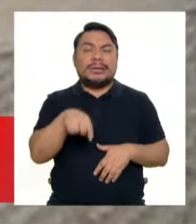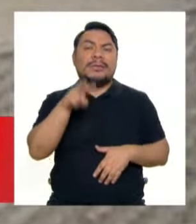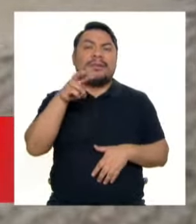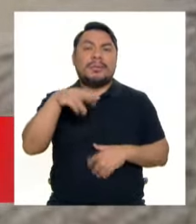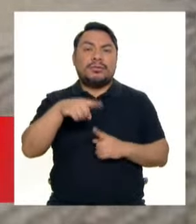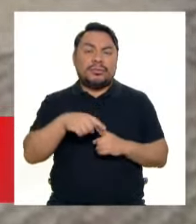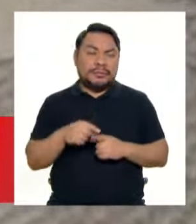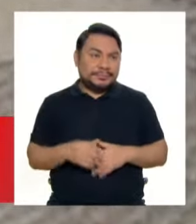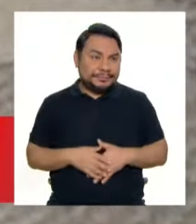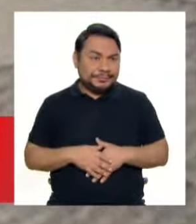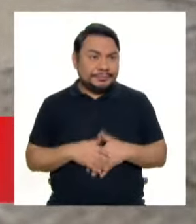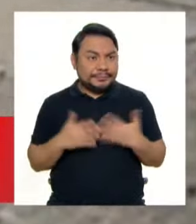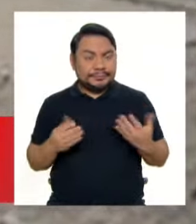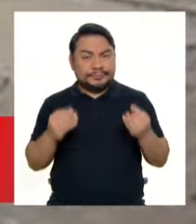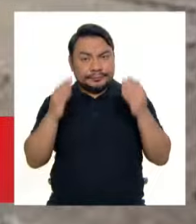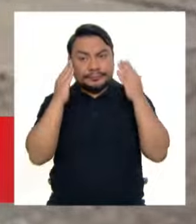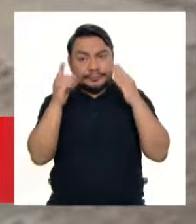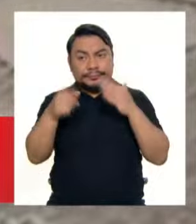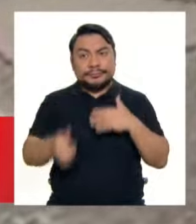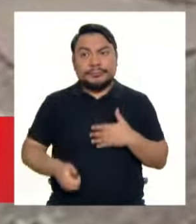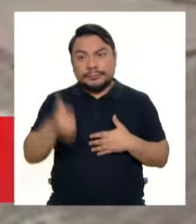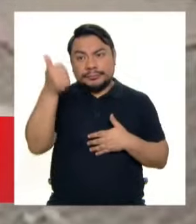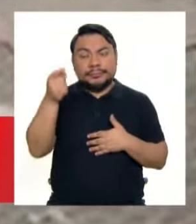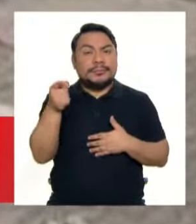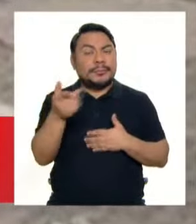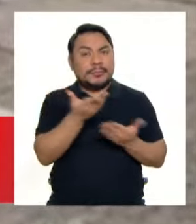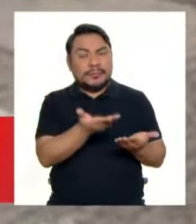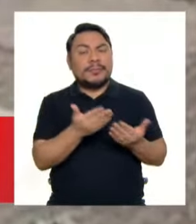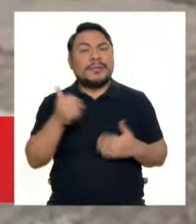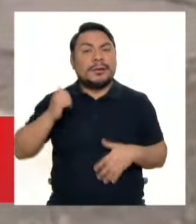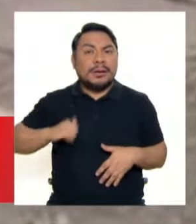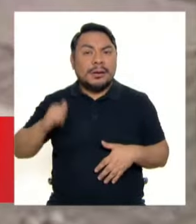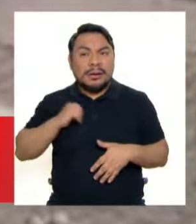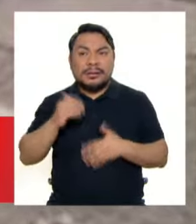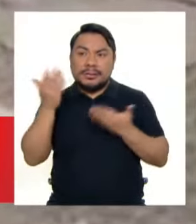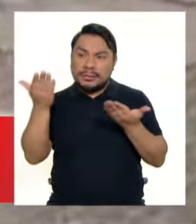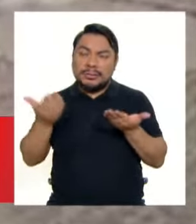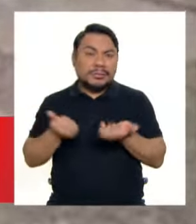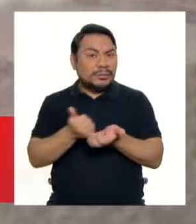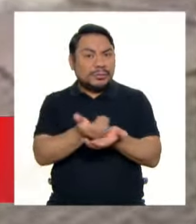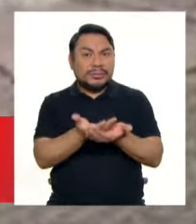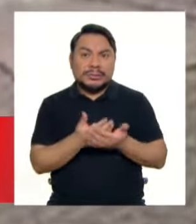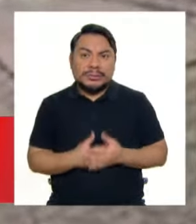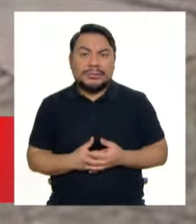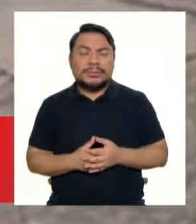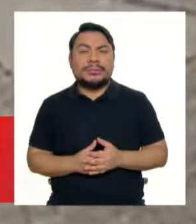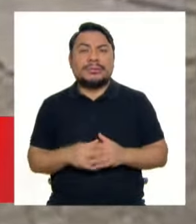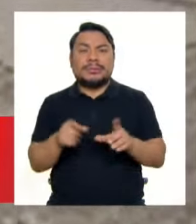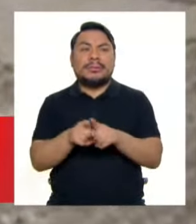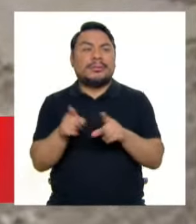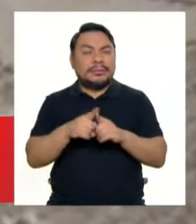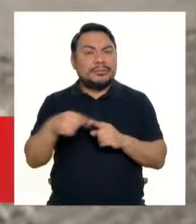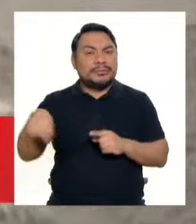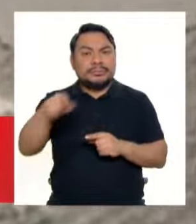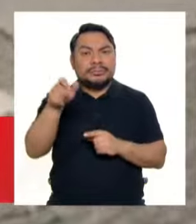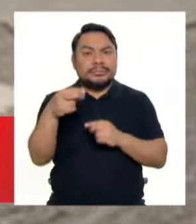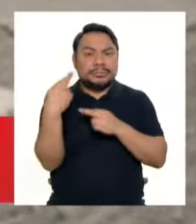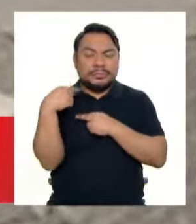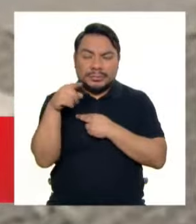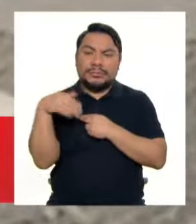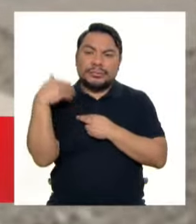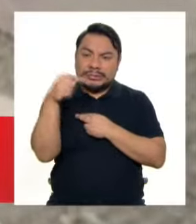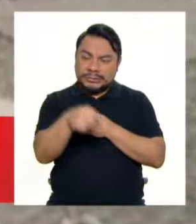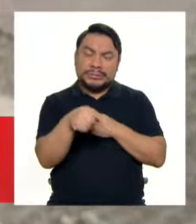del triunfo así que mucha atención también a las autoridades al alcalde y a los serenazgos a ver si pueden